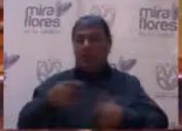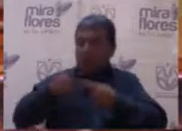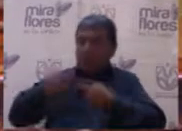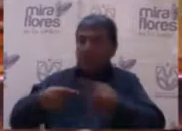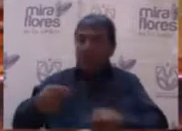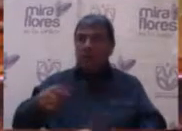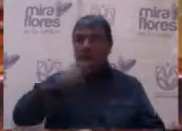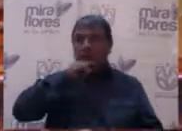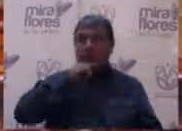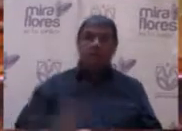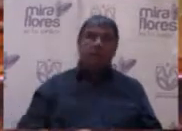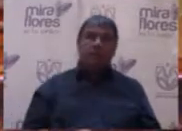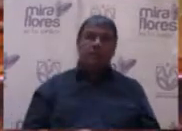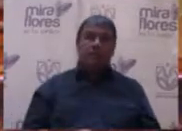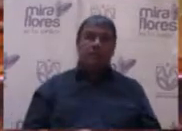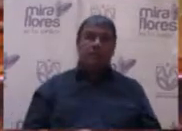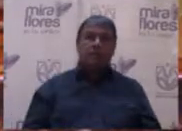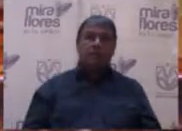por esta dama.